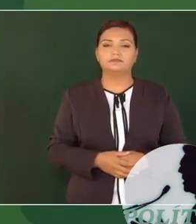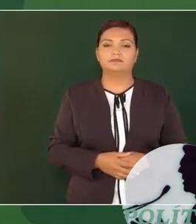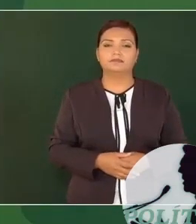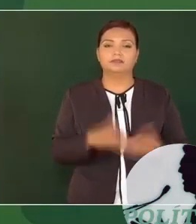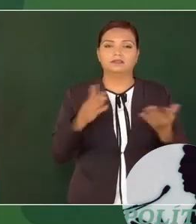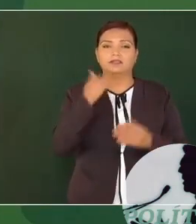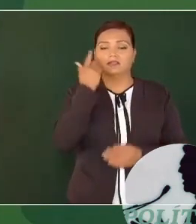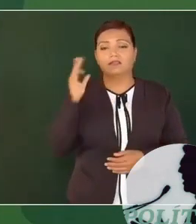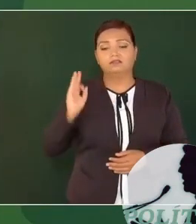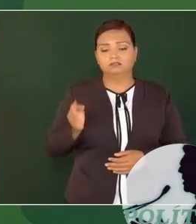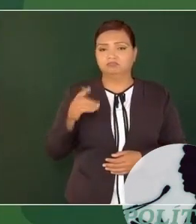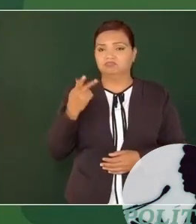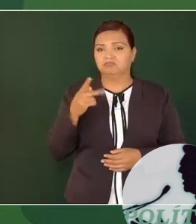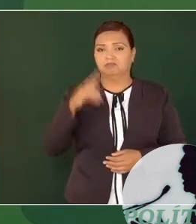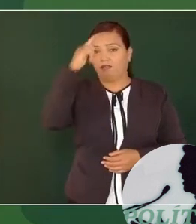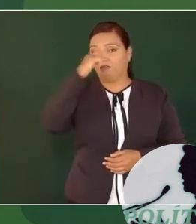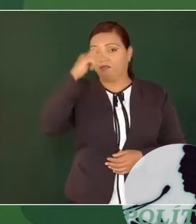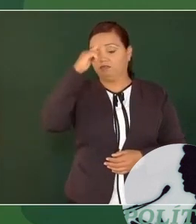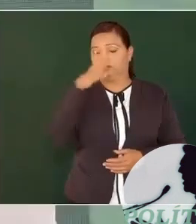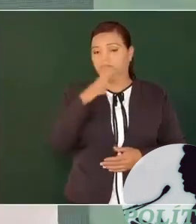están aceptando esa asesoría,